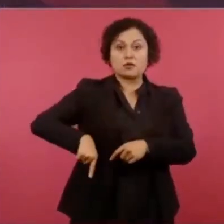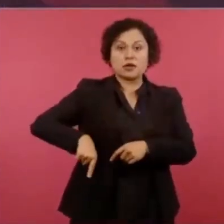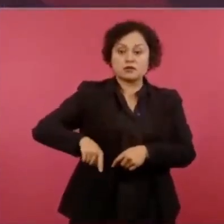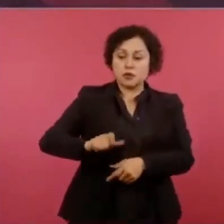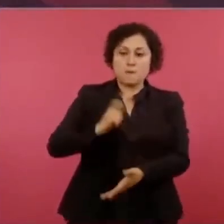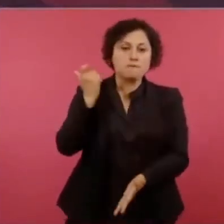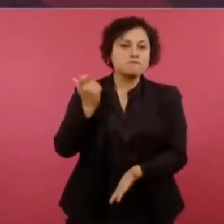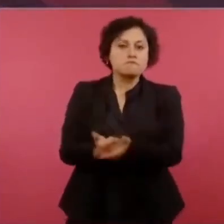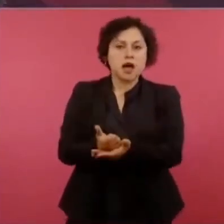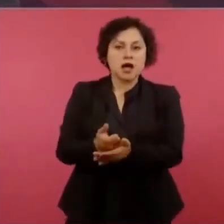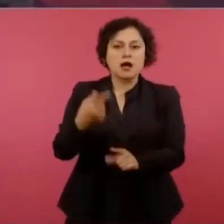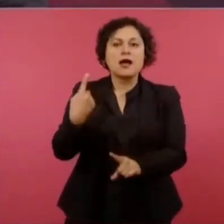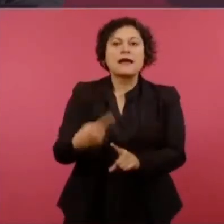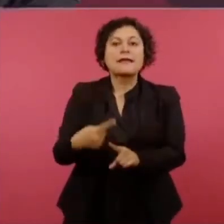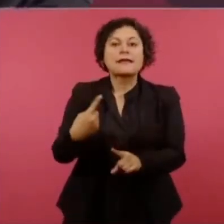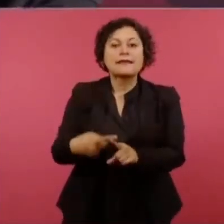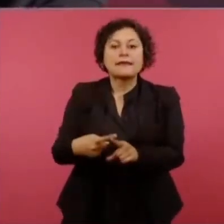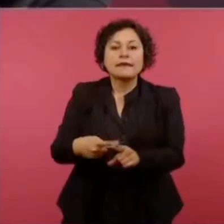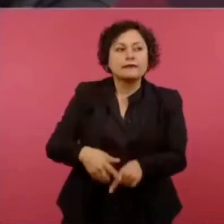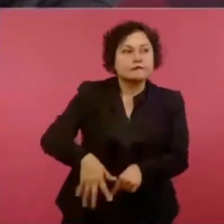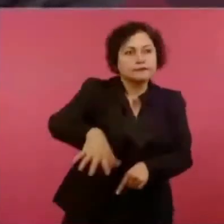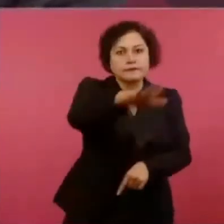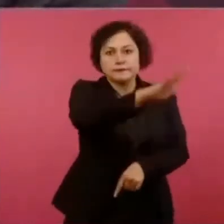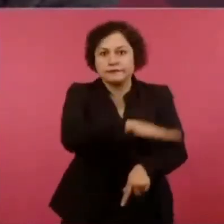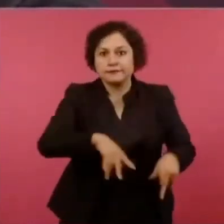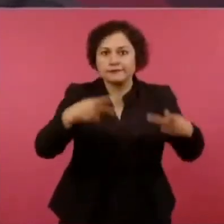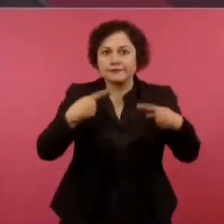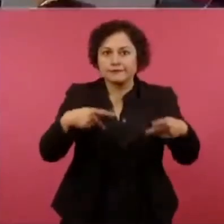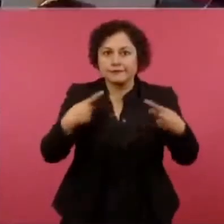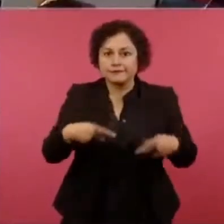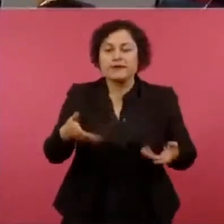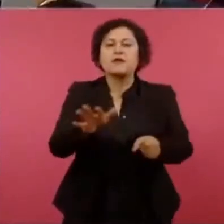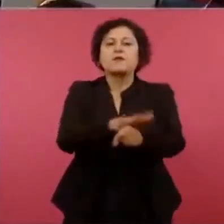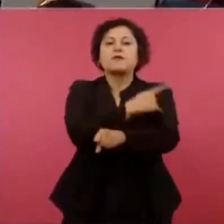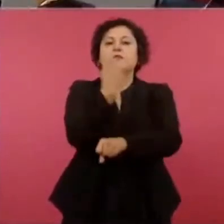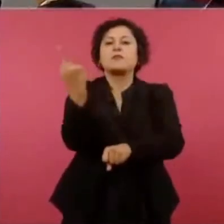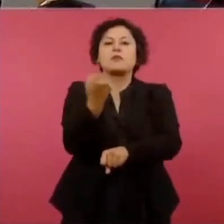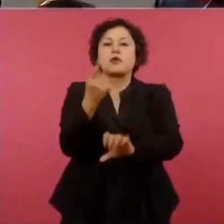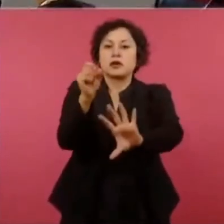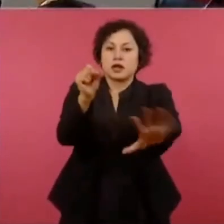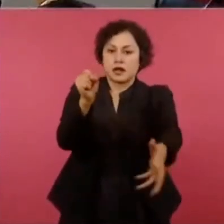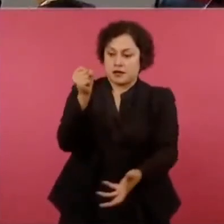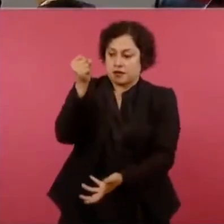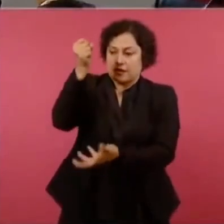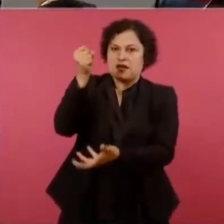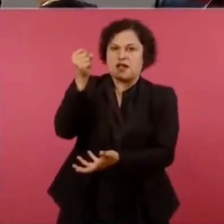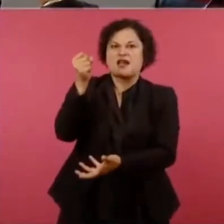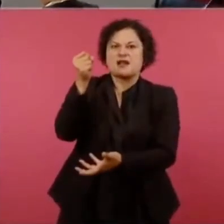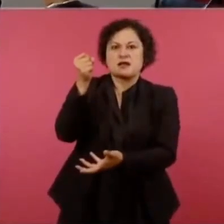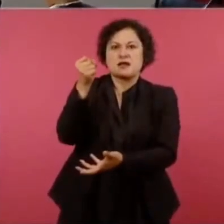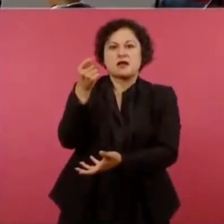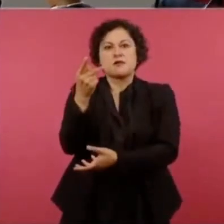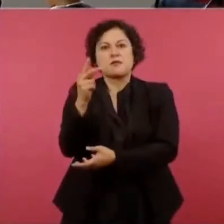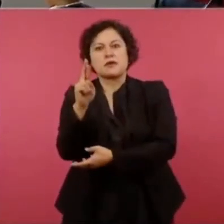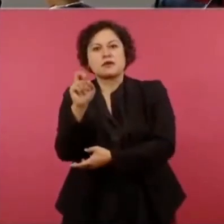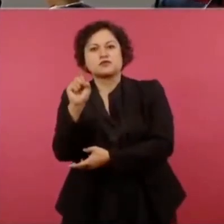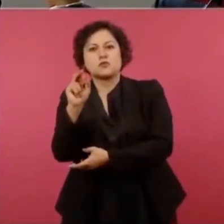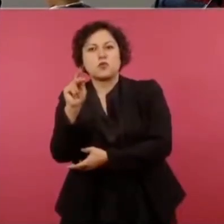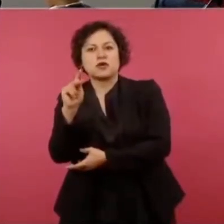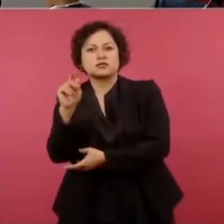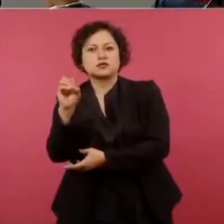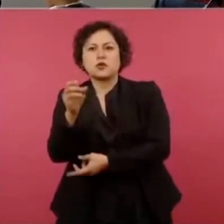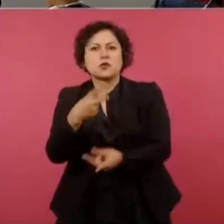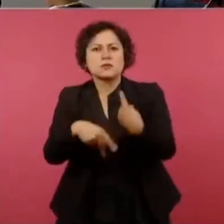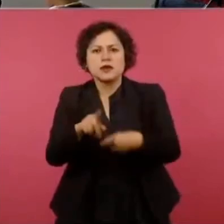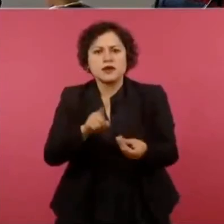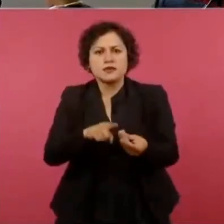porque lo que se obtiene de ingresos, el presupuesto, es dinero del pueblo, el petróleo es de